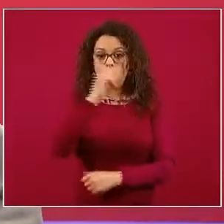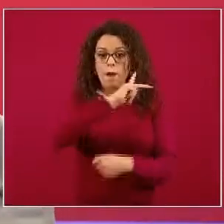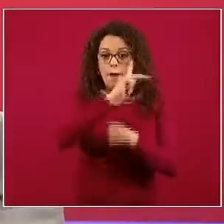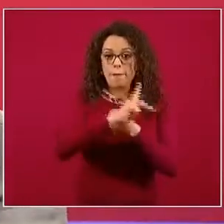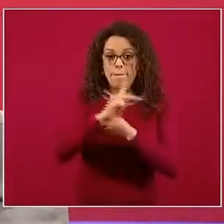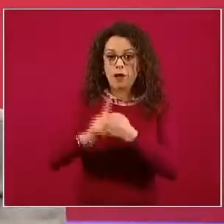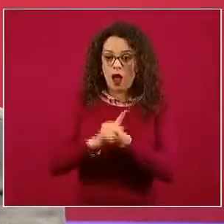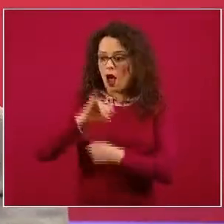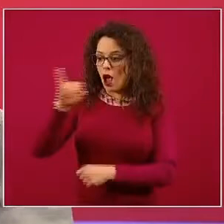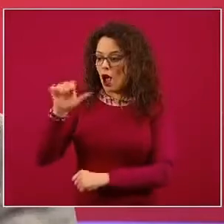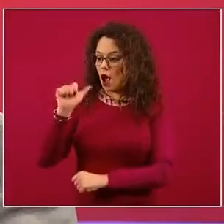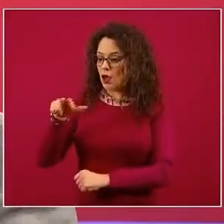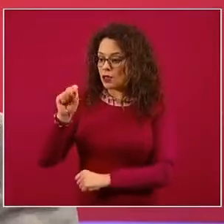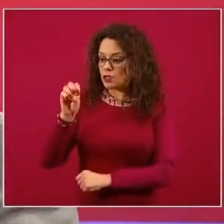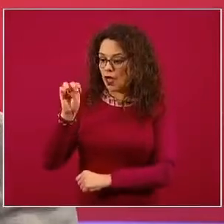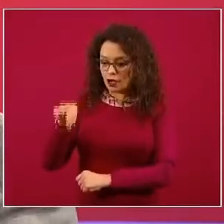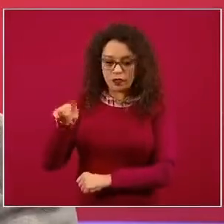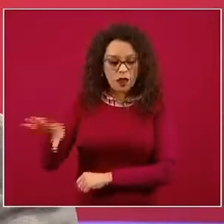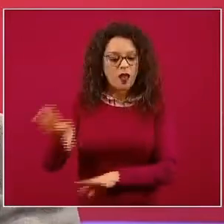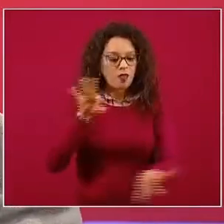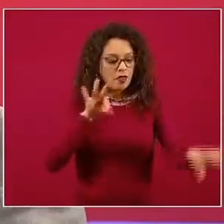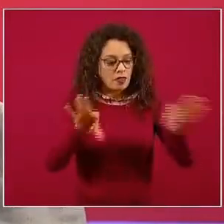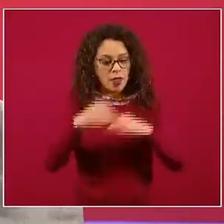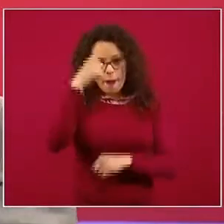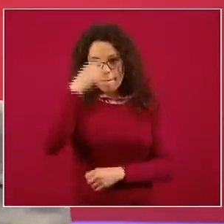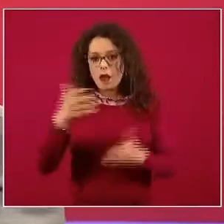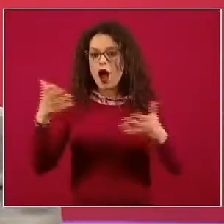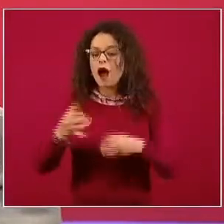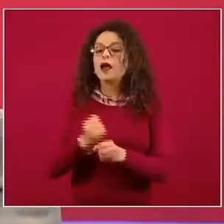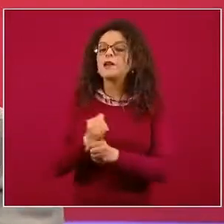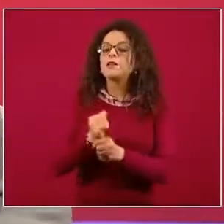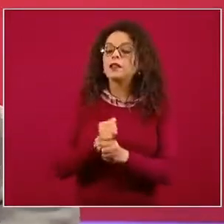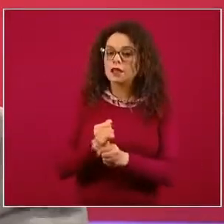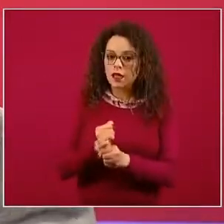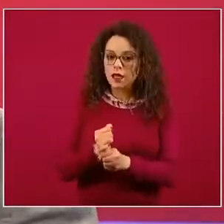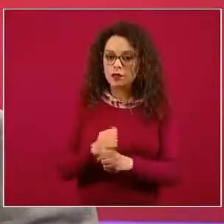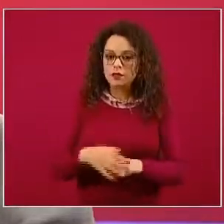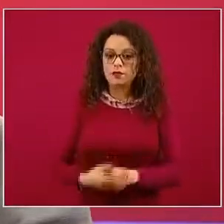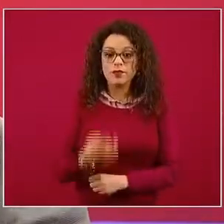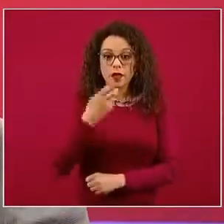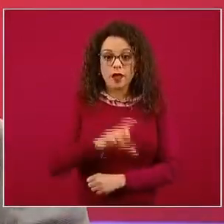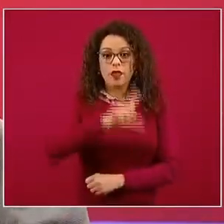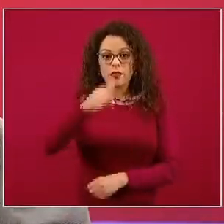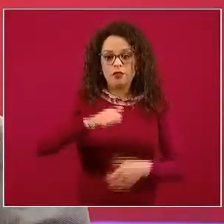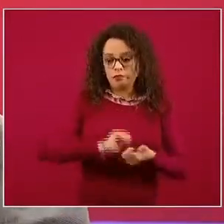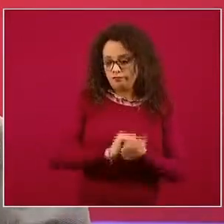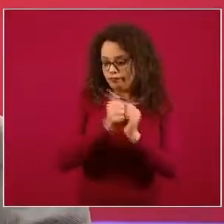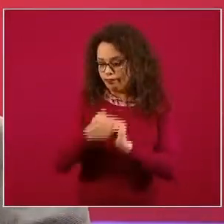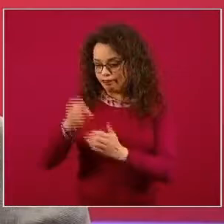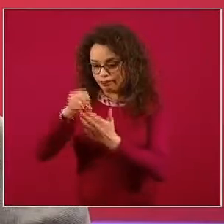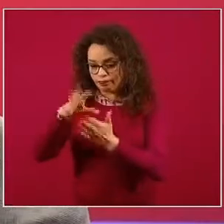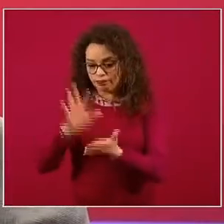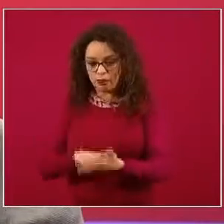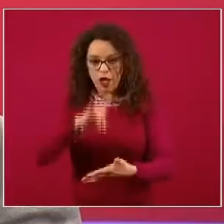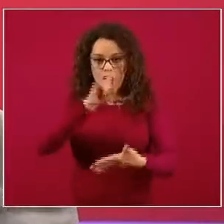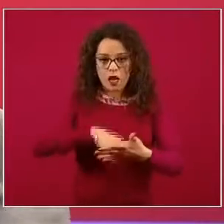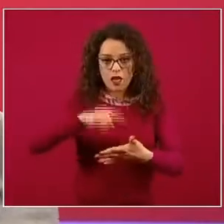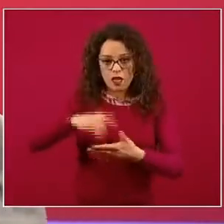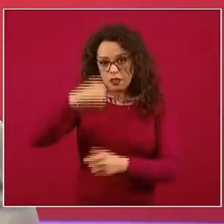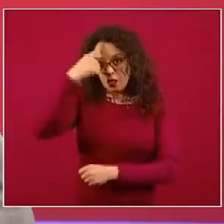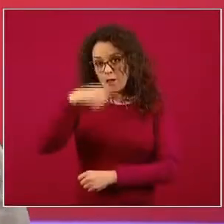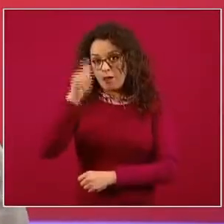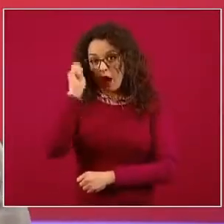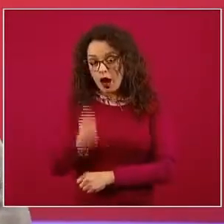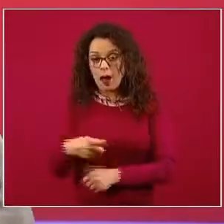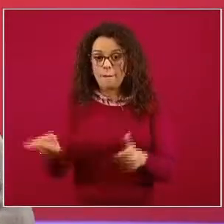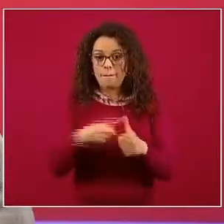que Janssen consideró para hacer la investigación clínica, mismos que entraron en una lista de prioridad de acceso.